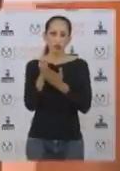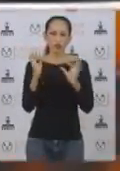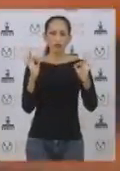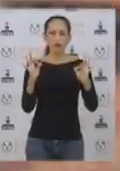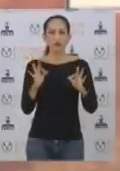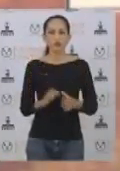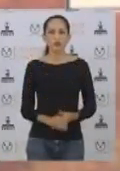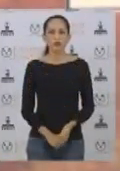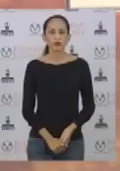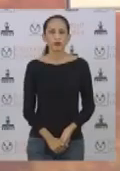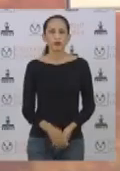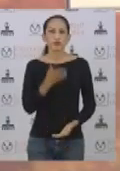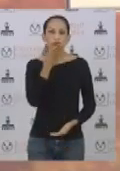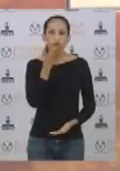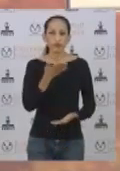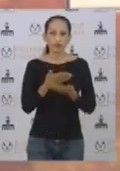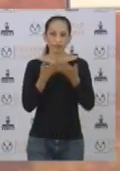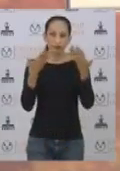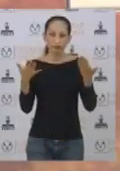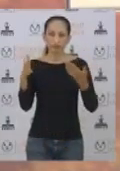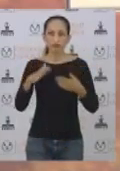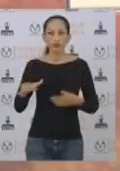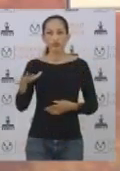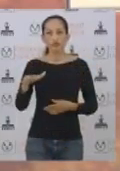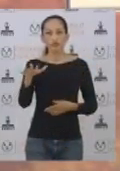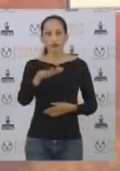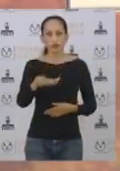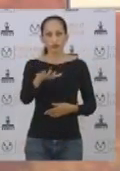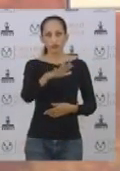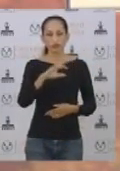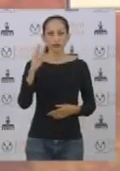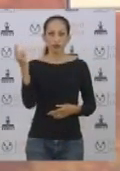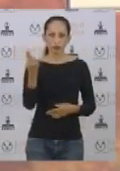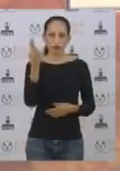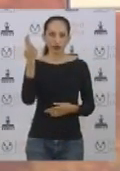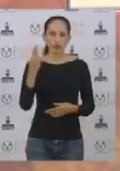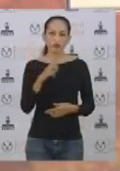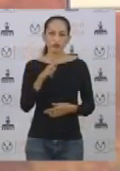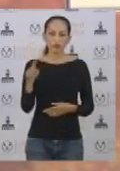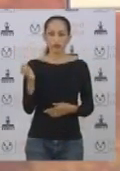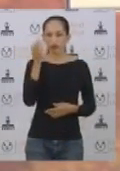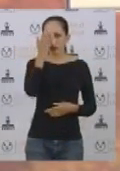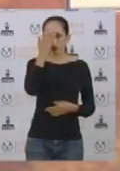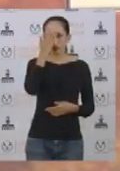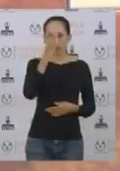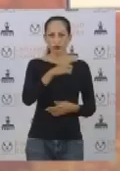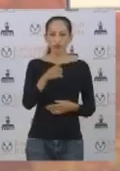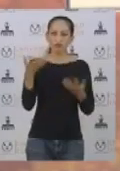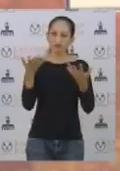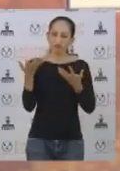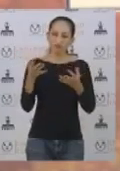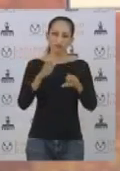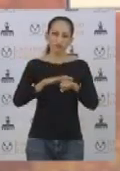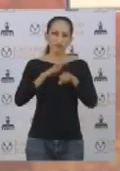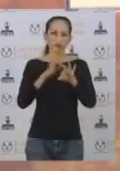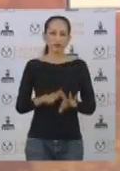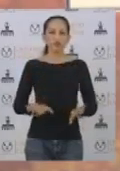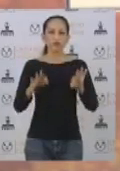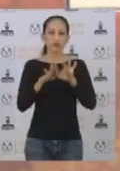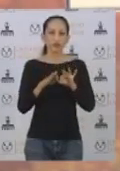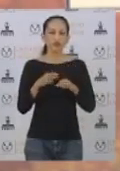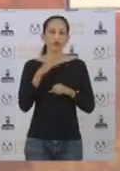personales. Bien, es momento de hacer un recorrido por los diferentes campus de la Autónoma de Tamaulipas para conocer las actividades más relevantes de